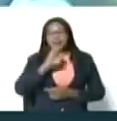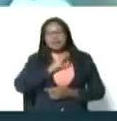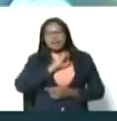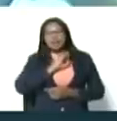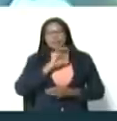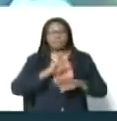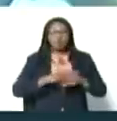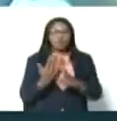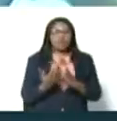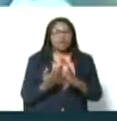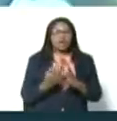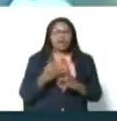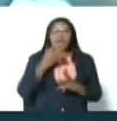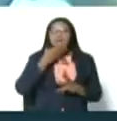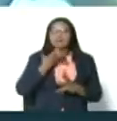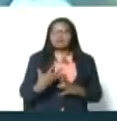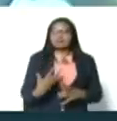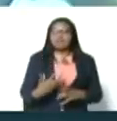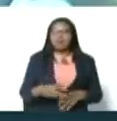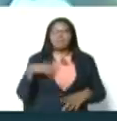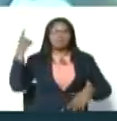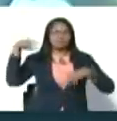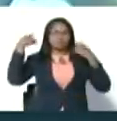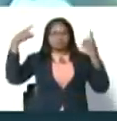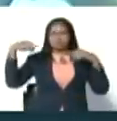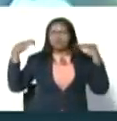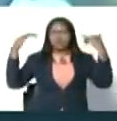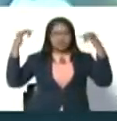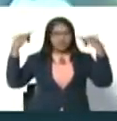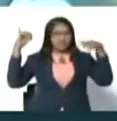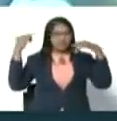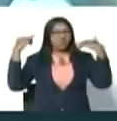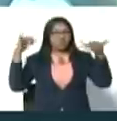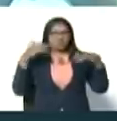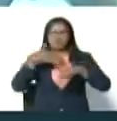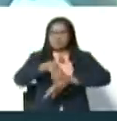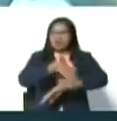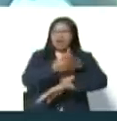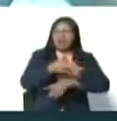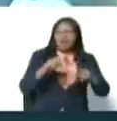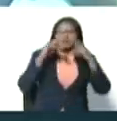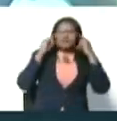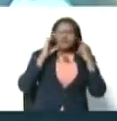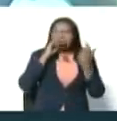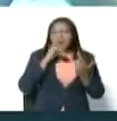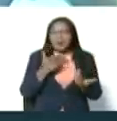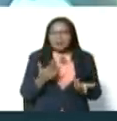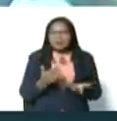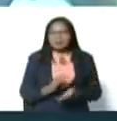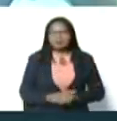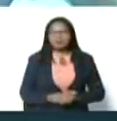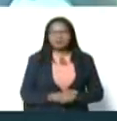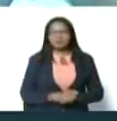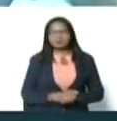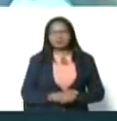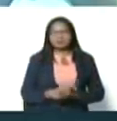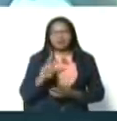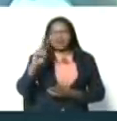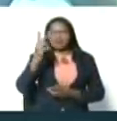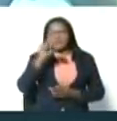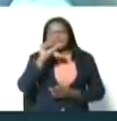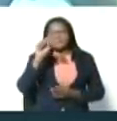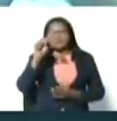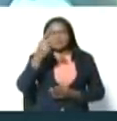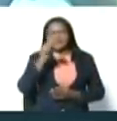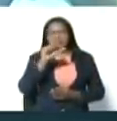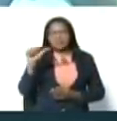producto del diciembre que pasamos, que nos volvimos locos. ¿Ah? Las dos primeras semanas de enero